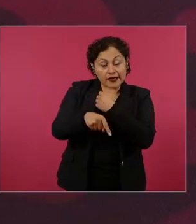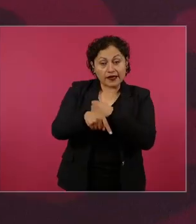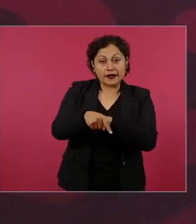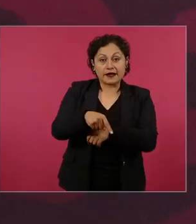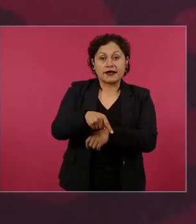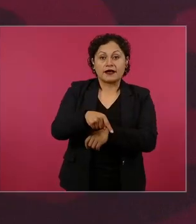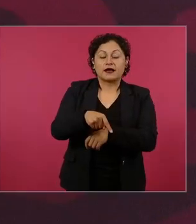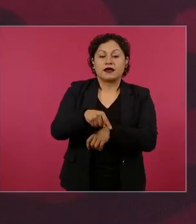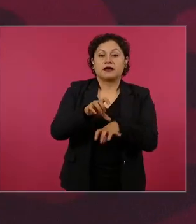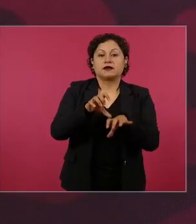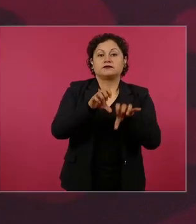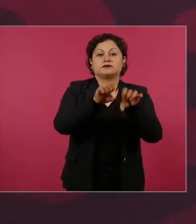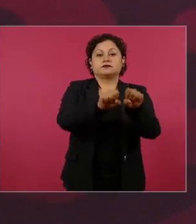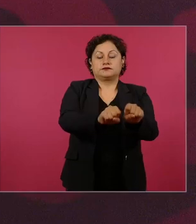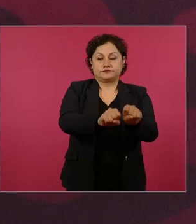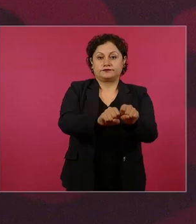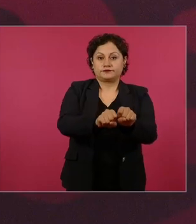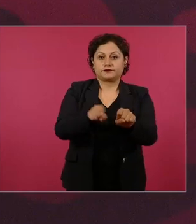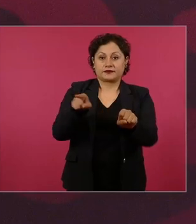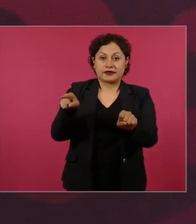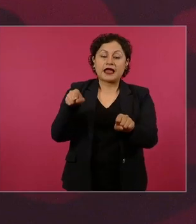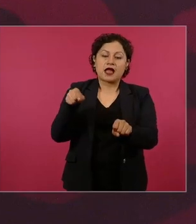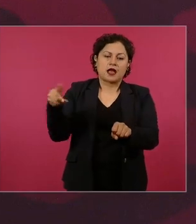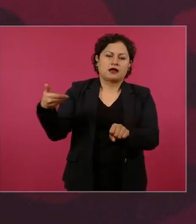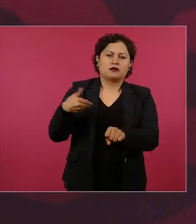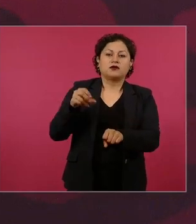la orden de aprehensión del segundo tirador,